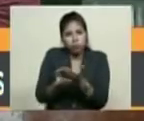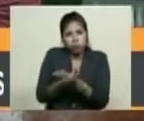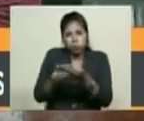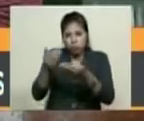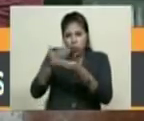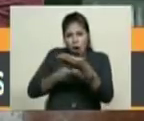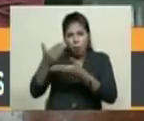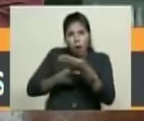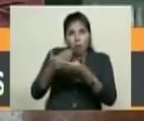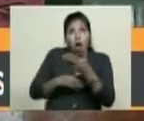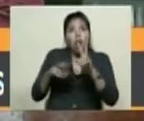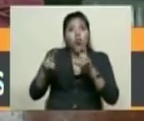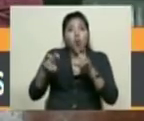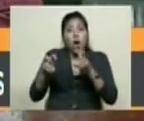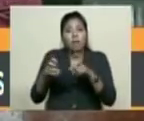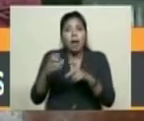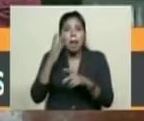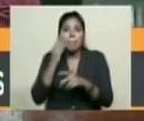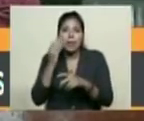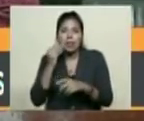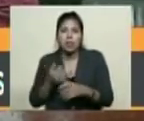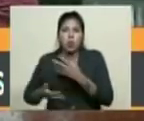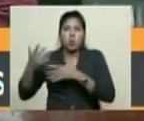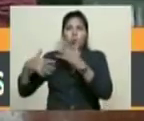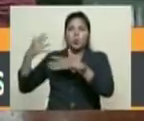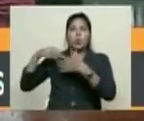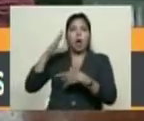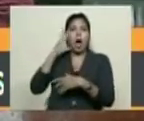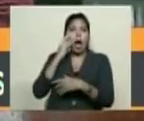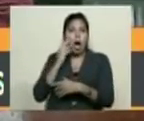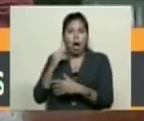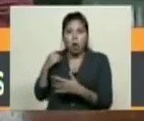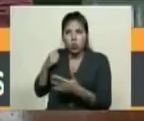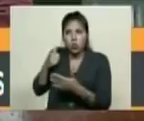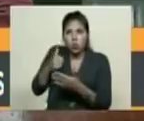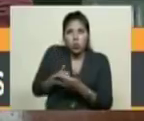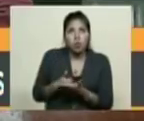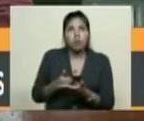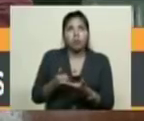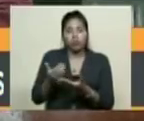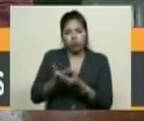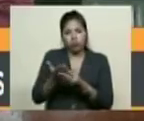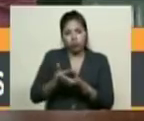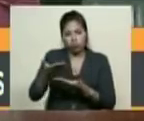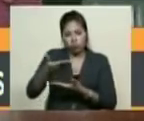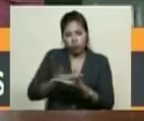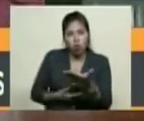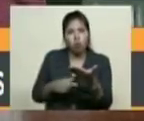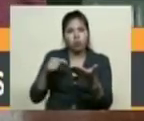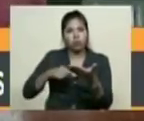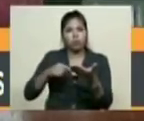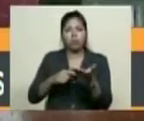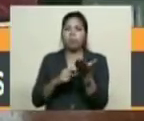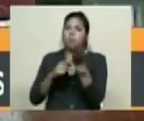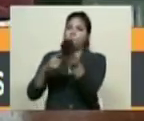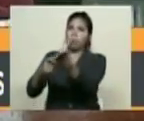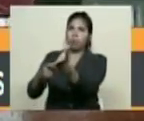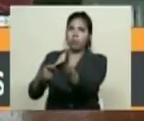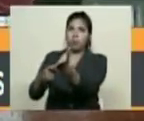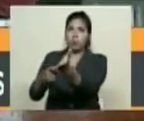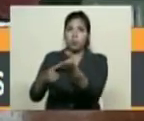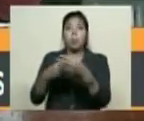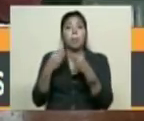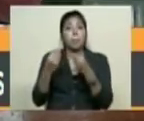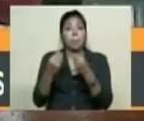sobre la base de la experiencia de todos estos años, del acuerdo Bolívar-Martí, y